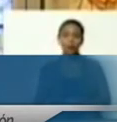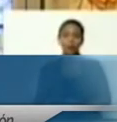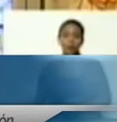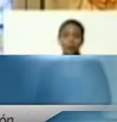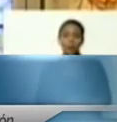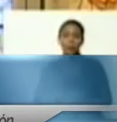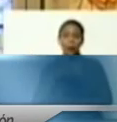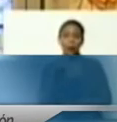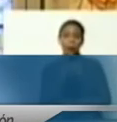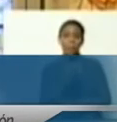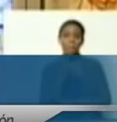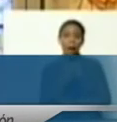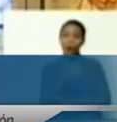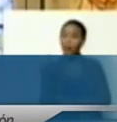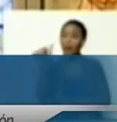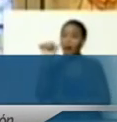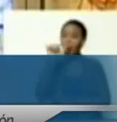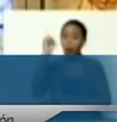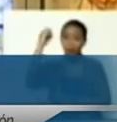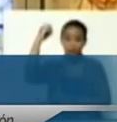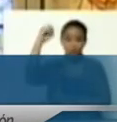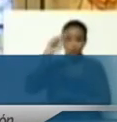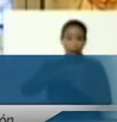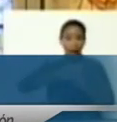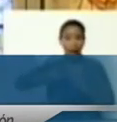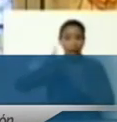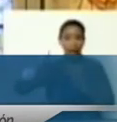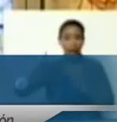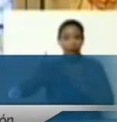pago del agua potable y la luz eléctrica